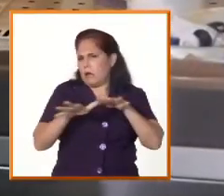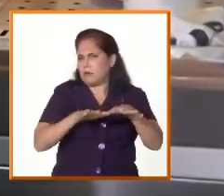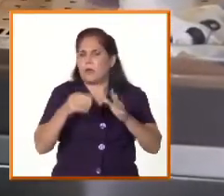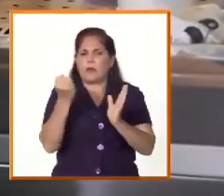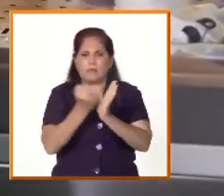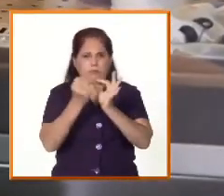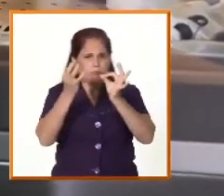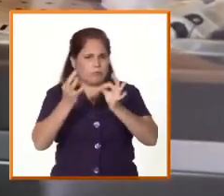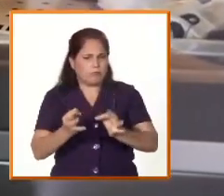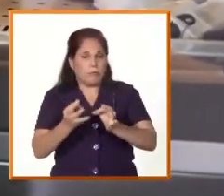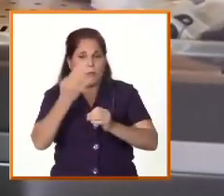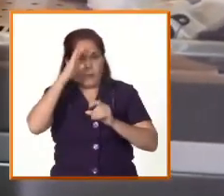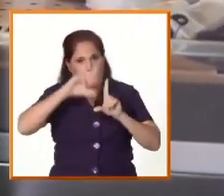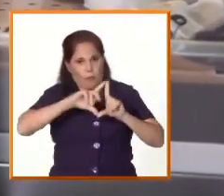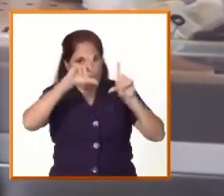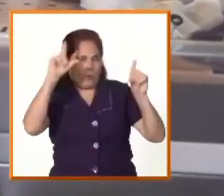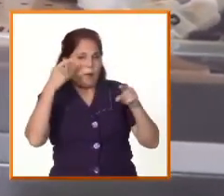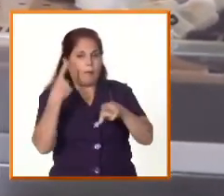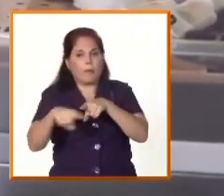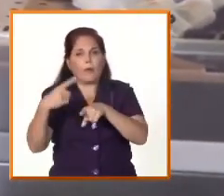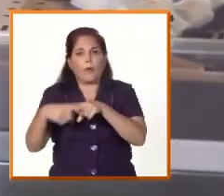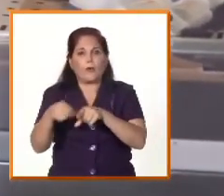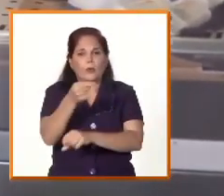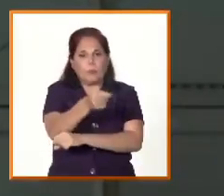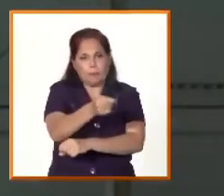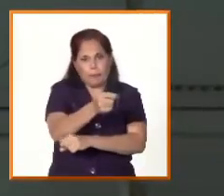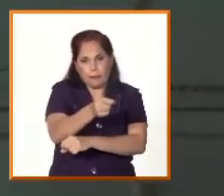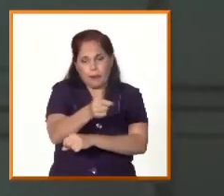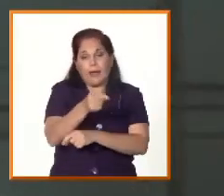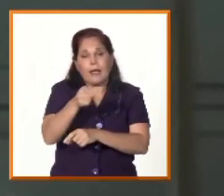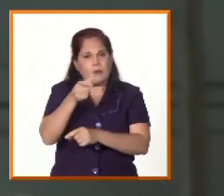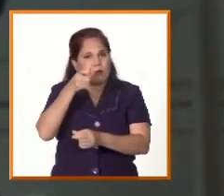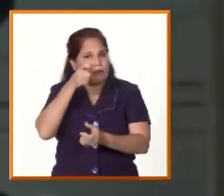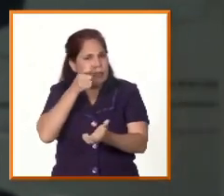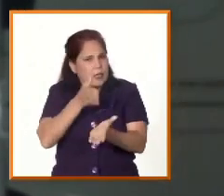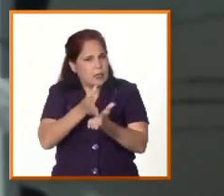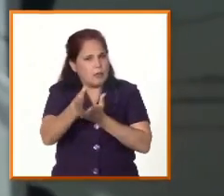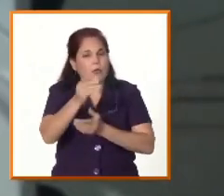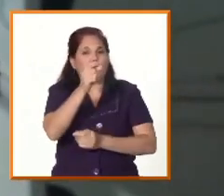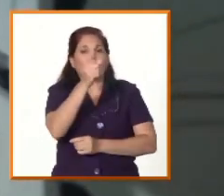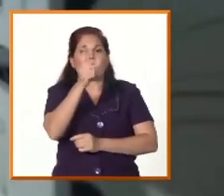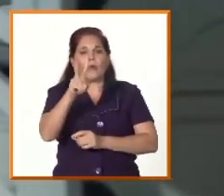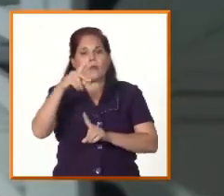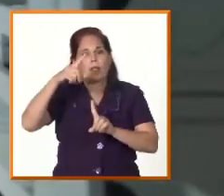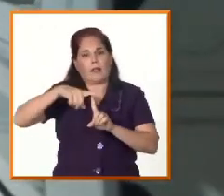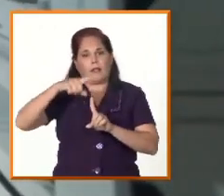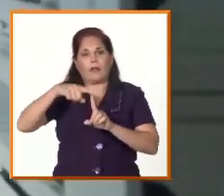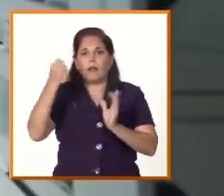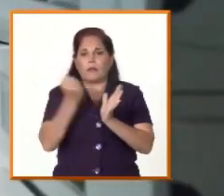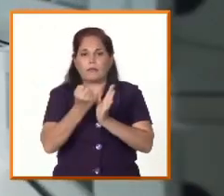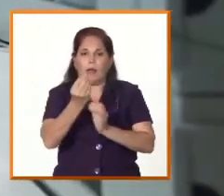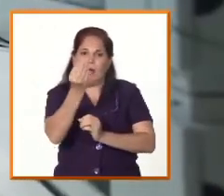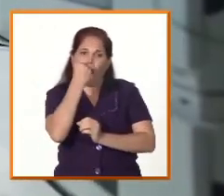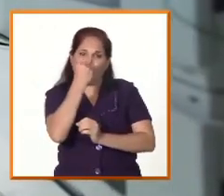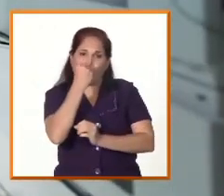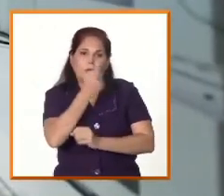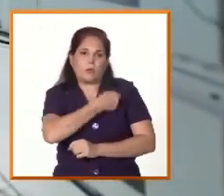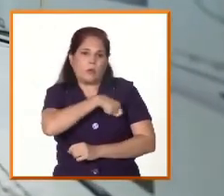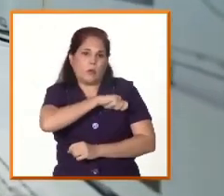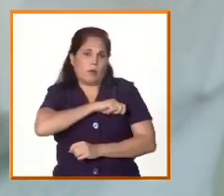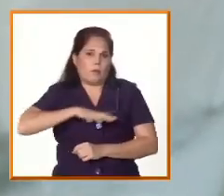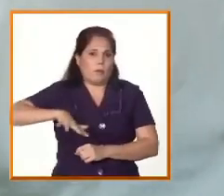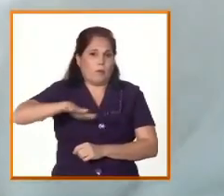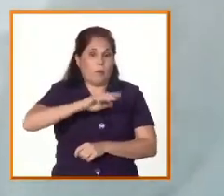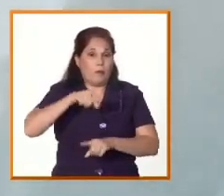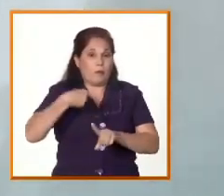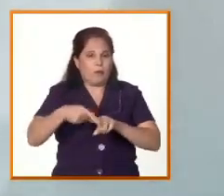la autoridad competente de Cuba para productos pesqueros manteniendo la vigencia de 12 técnicas acreditadas para alimentos de consumo humano y animal